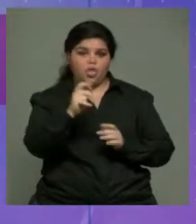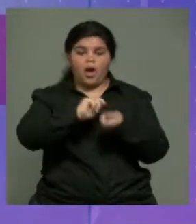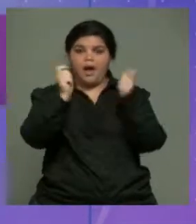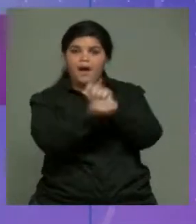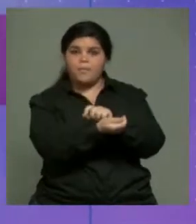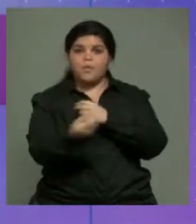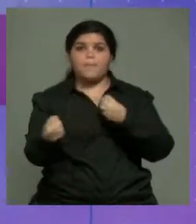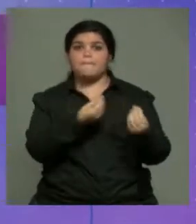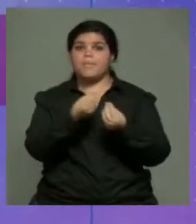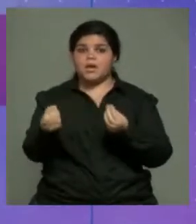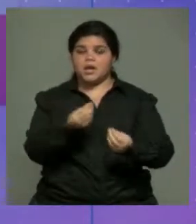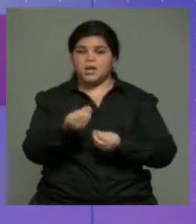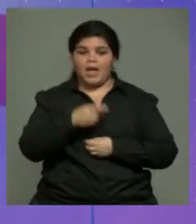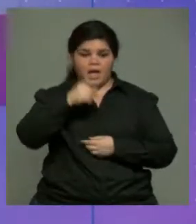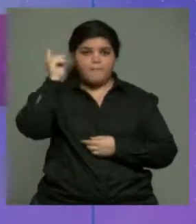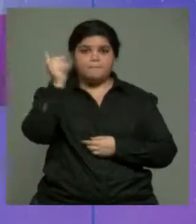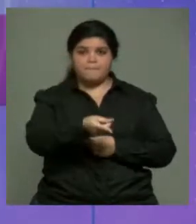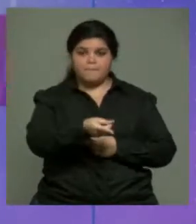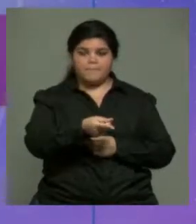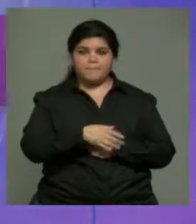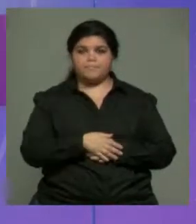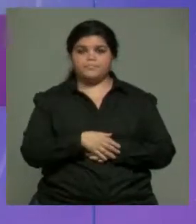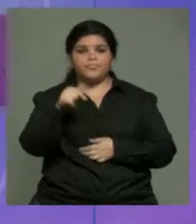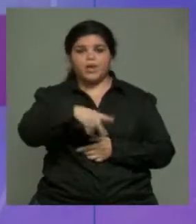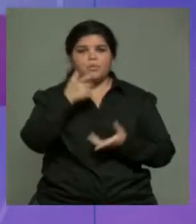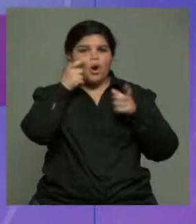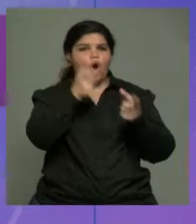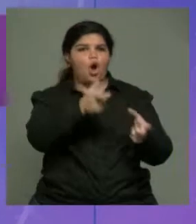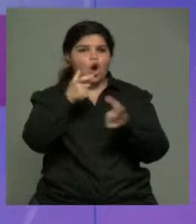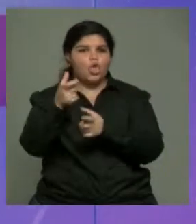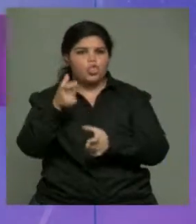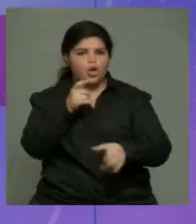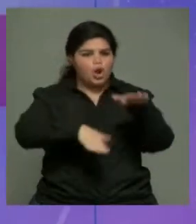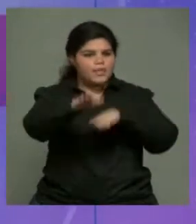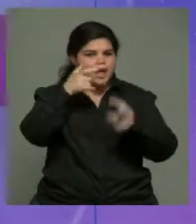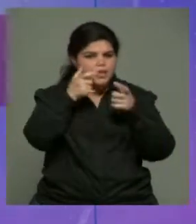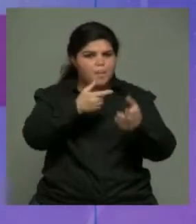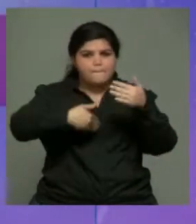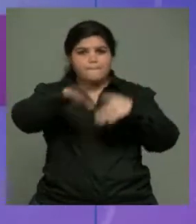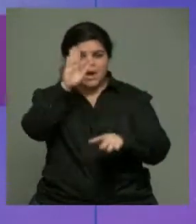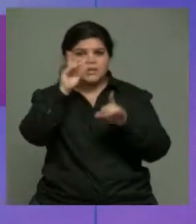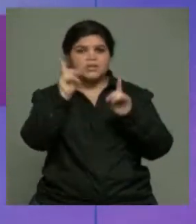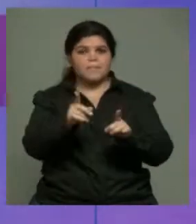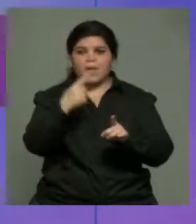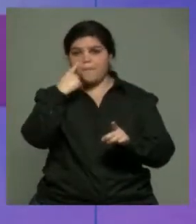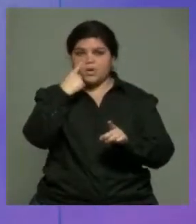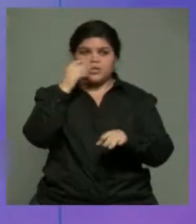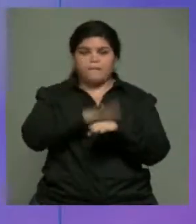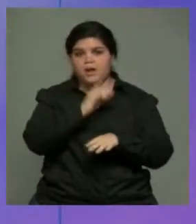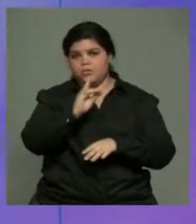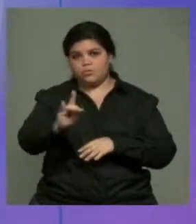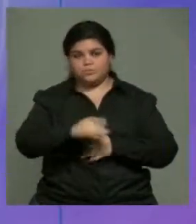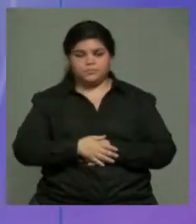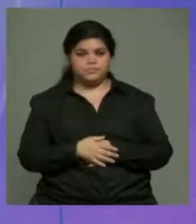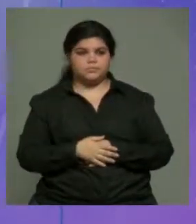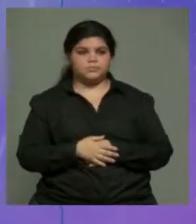ordena conceptualmente, es donde extendemos el brazo de control en materia de tránsito a todo lo que tiene que ver al ámbito municipal. Guiño si vas a